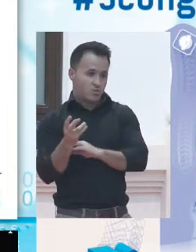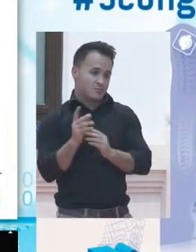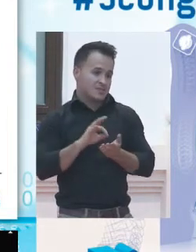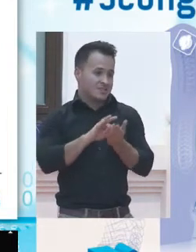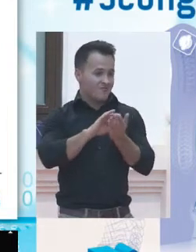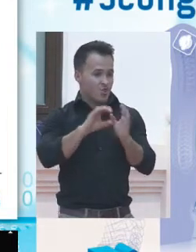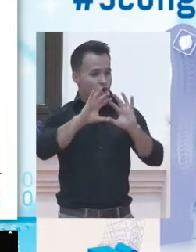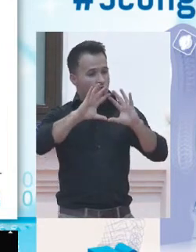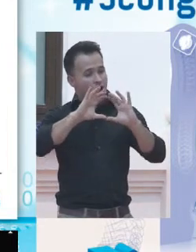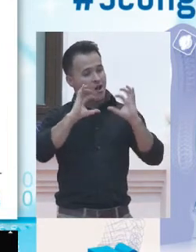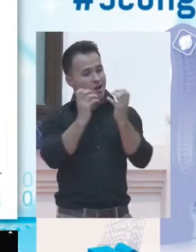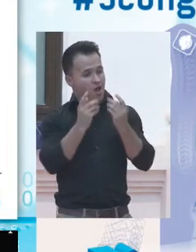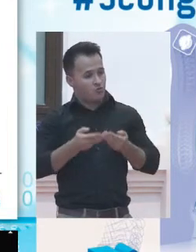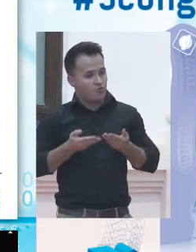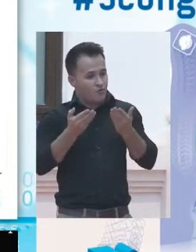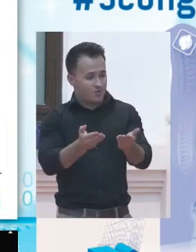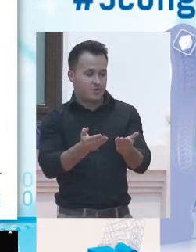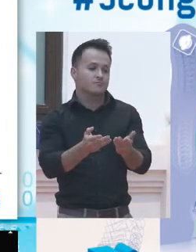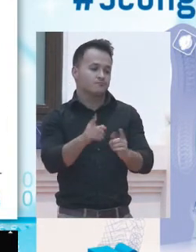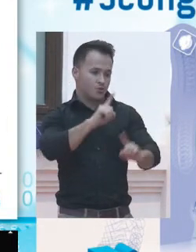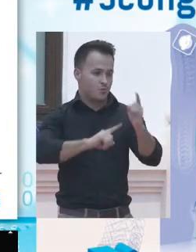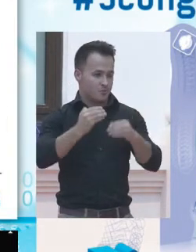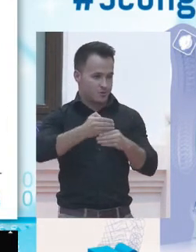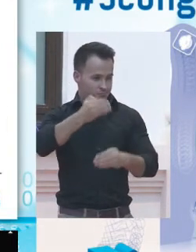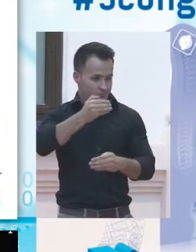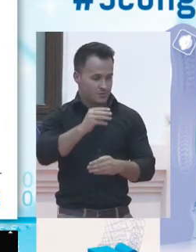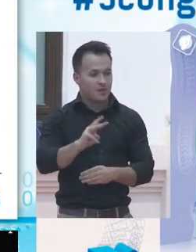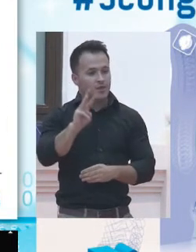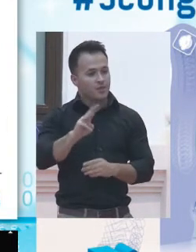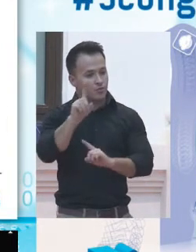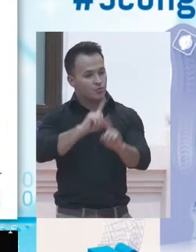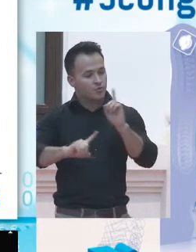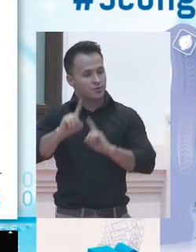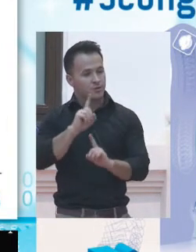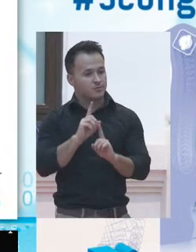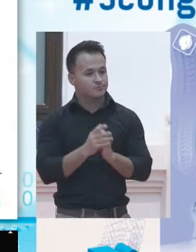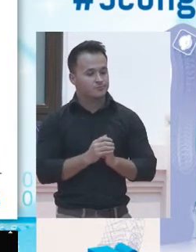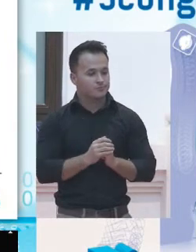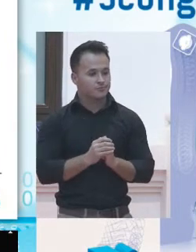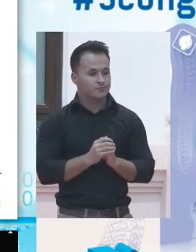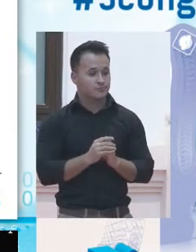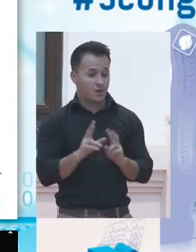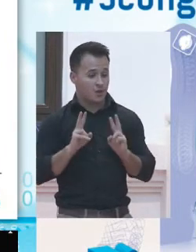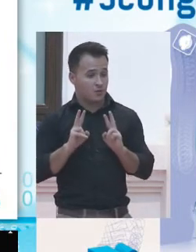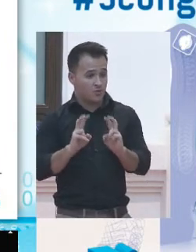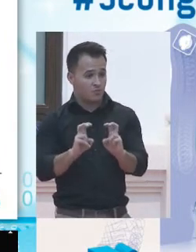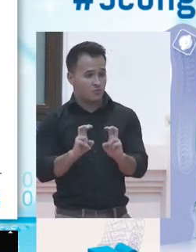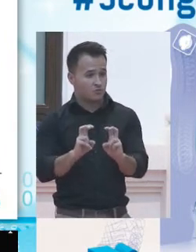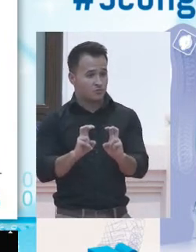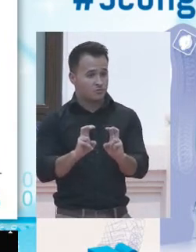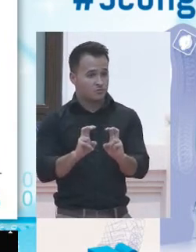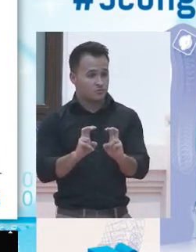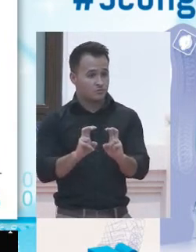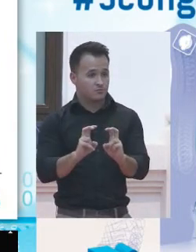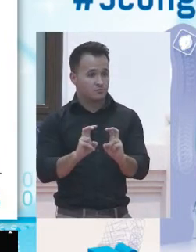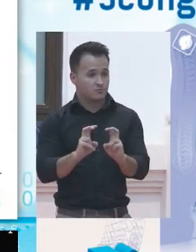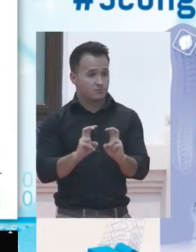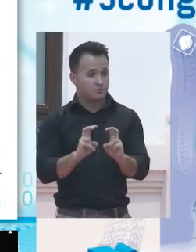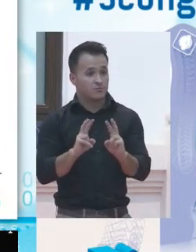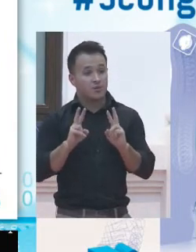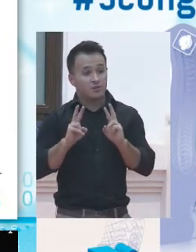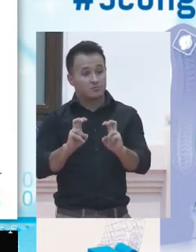servicios cloud puedan vender sus servicios. La tercera barrera en el contexto cloud es que al principio no había, ahora ya empieza a haber,